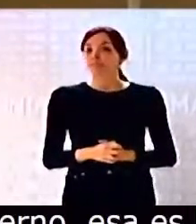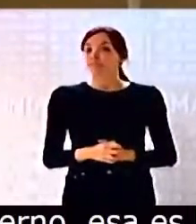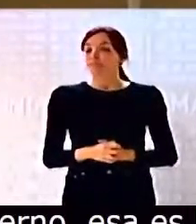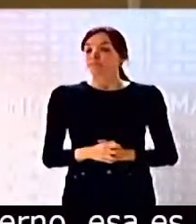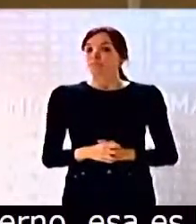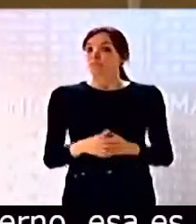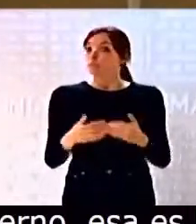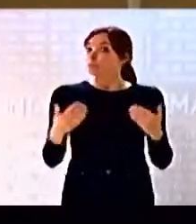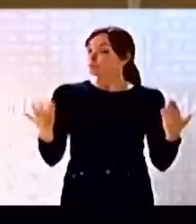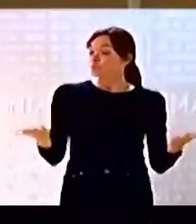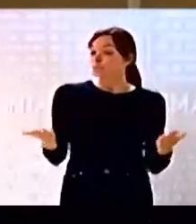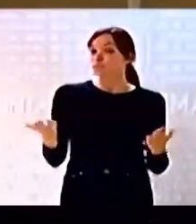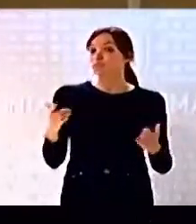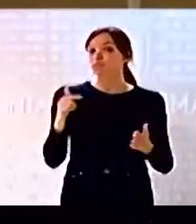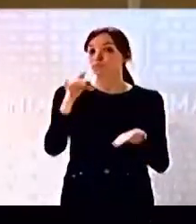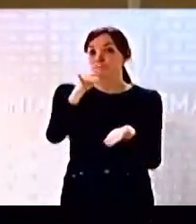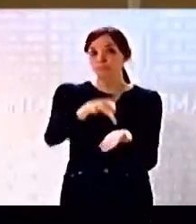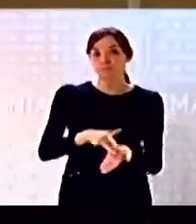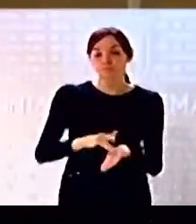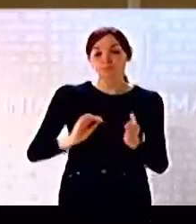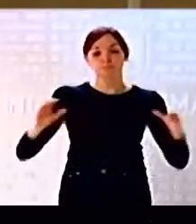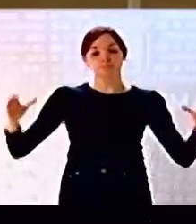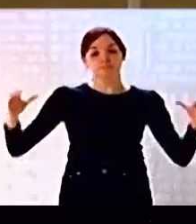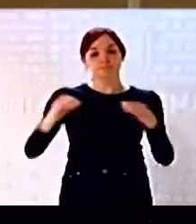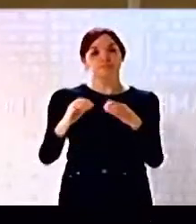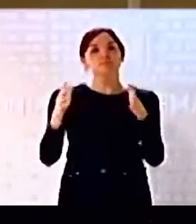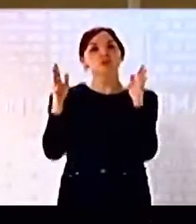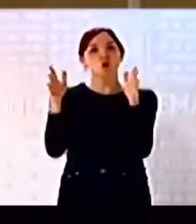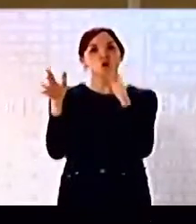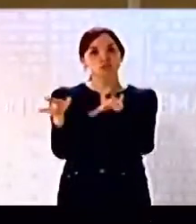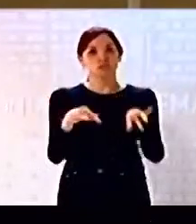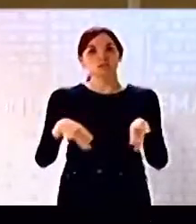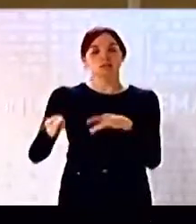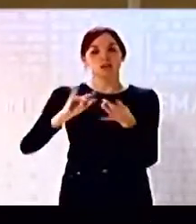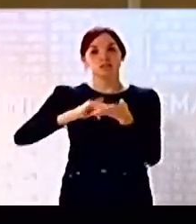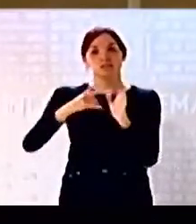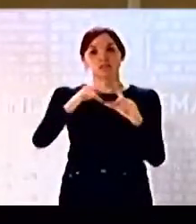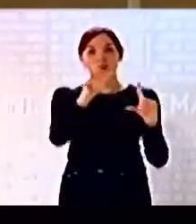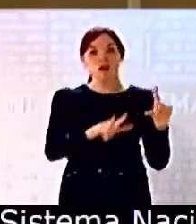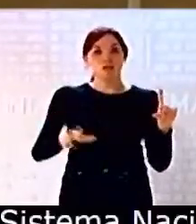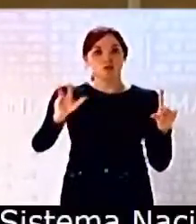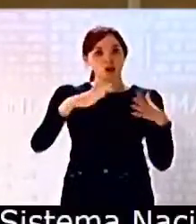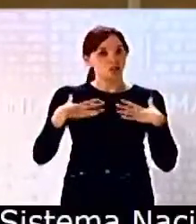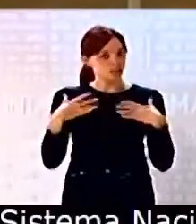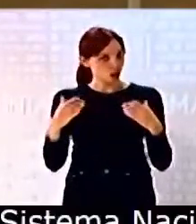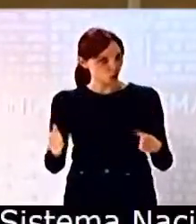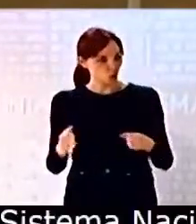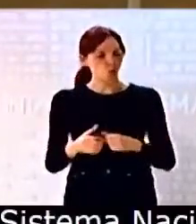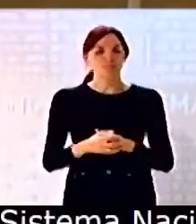Hemos celebrado sesión del Consejo Interterritorial del Sistema Nacional de Salud,